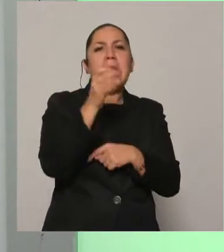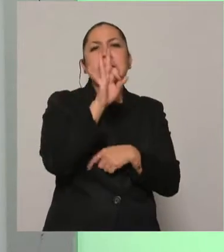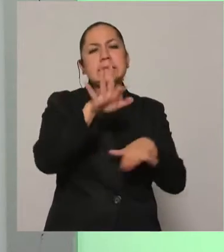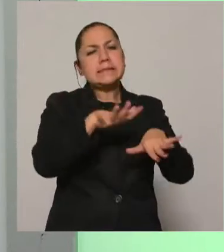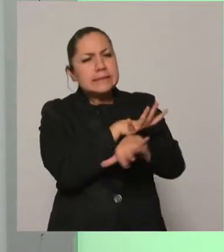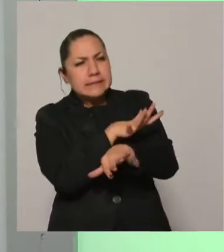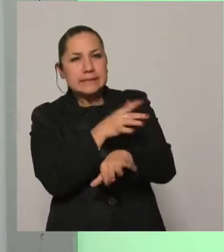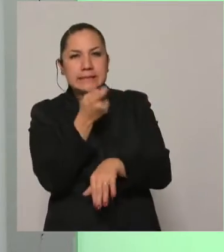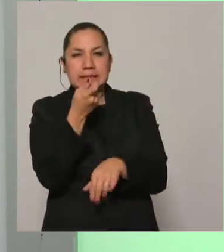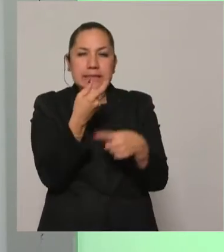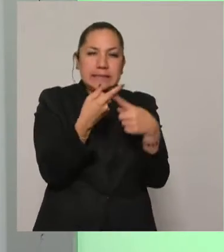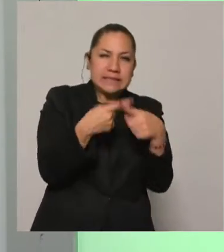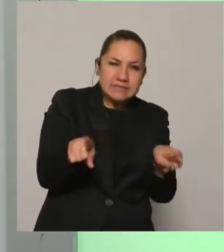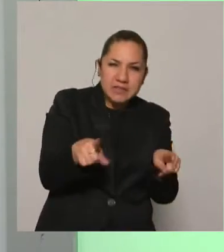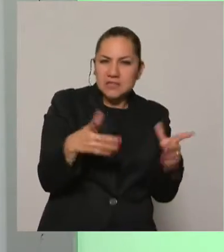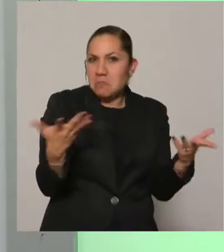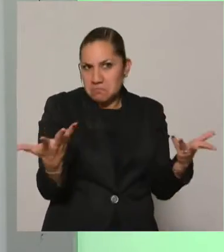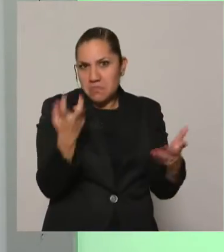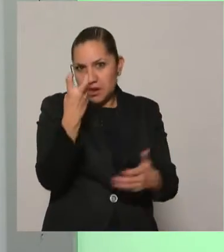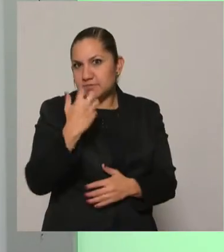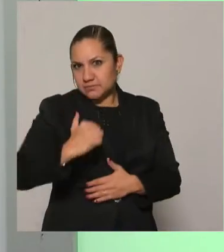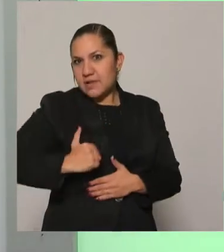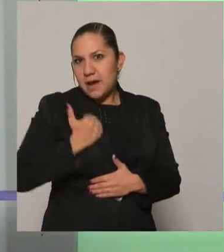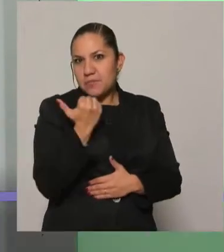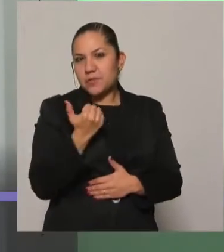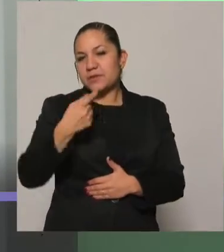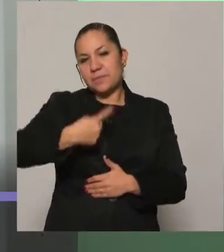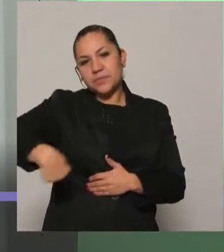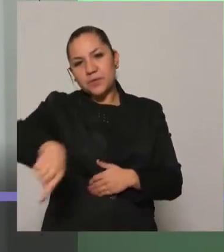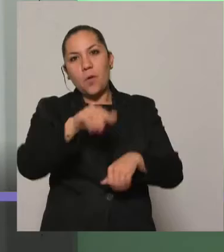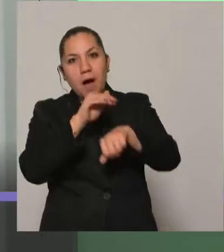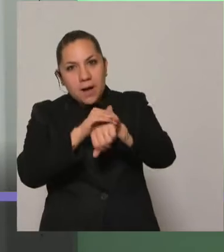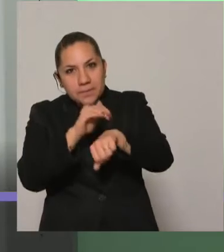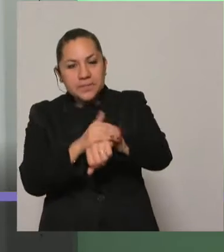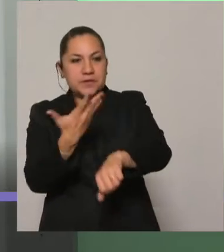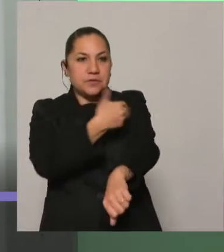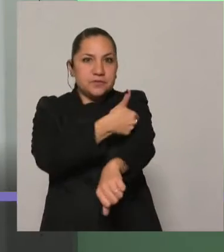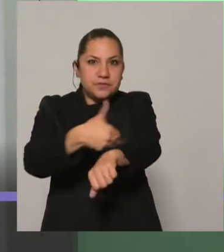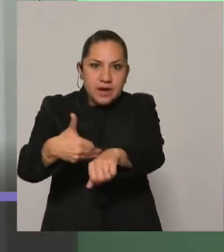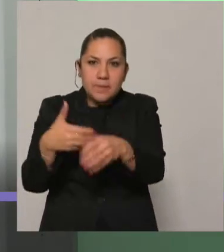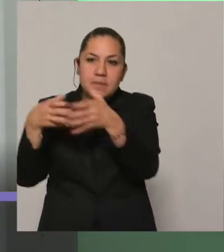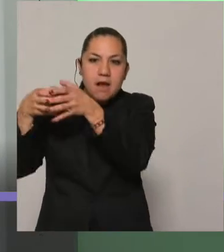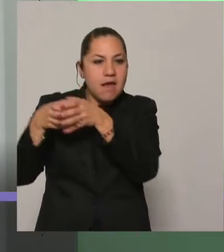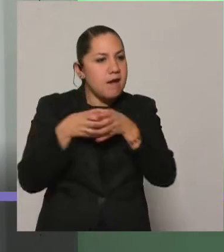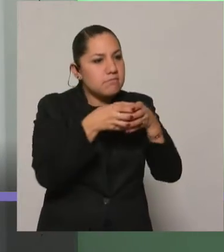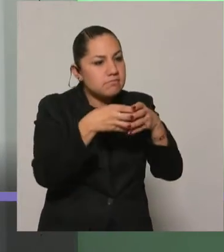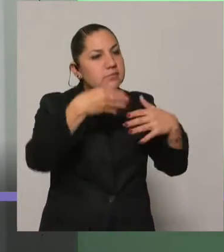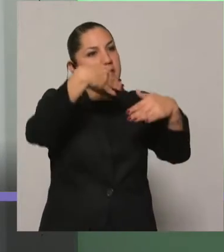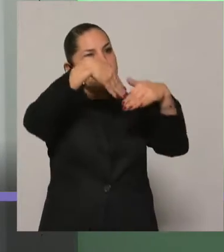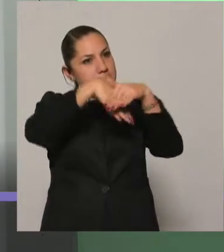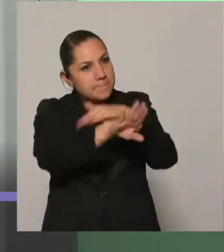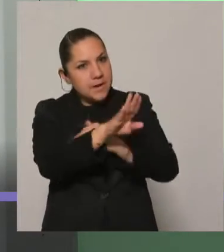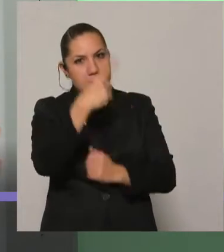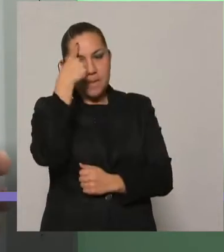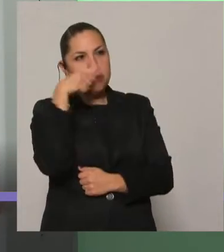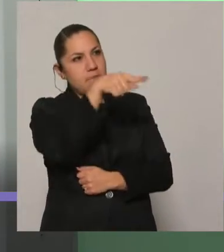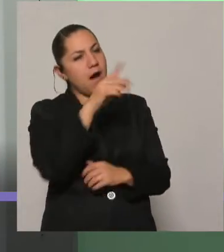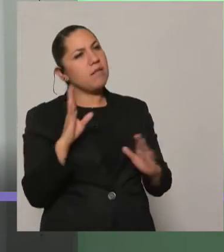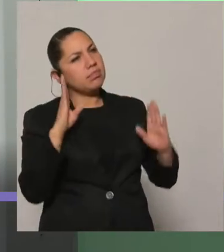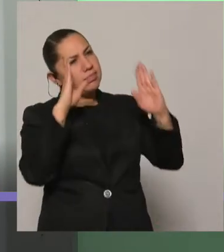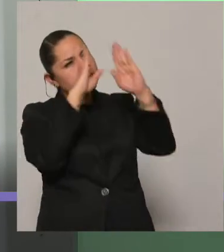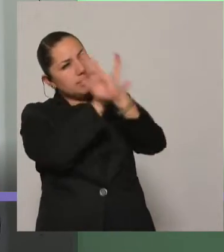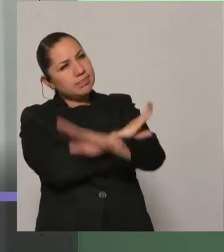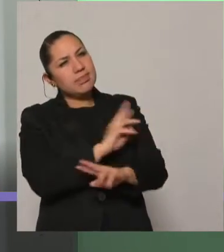con la familia, con los amigos, compartir la experiencia de ir a un divertimento, un entretenimiento, una pastorela